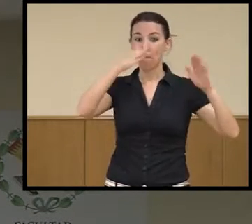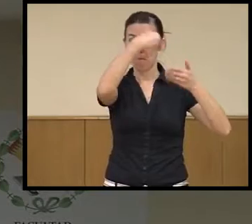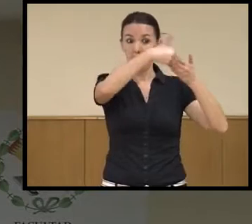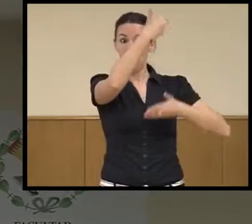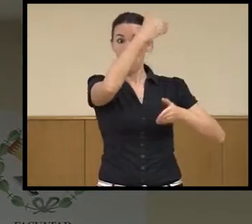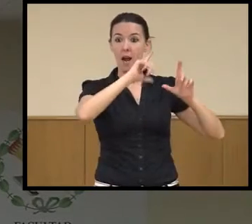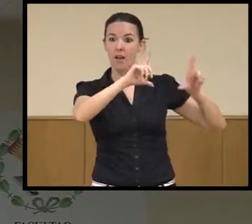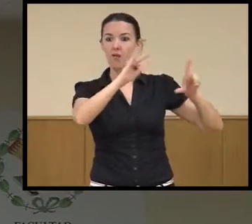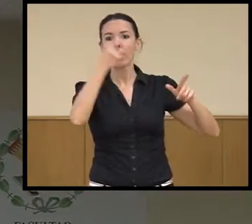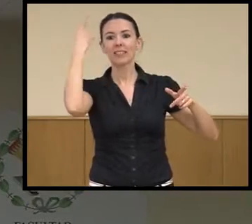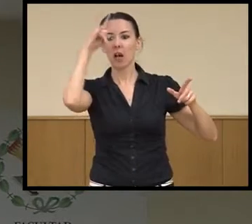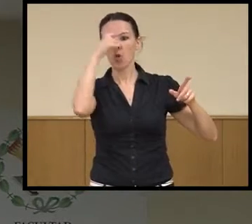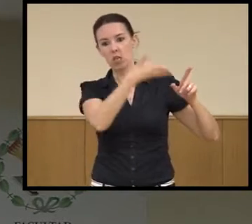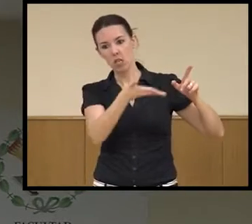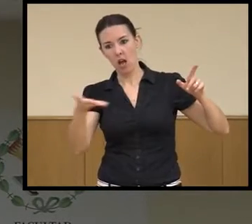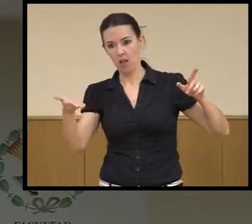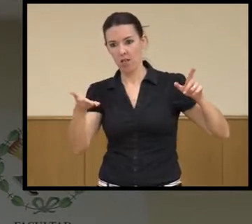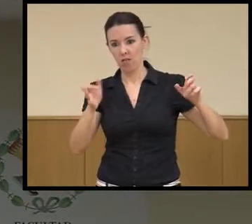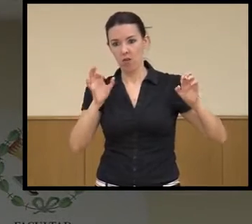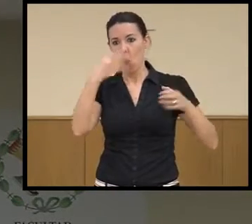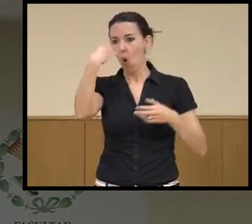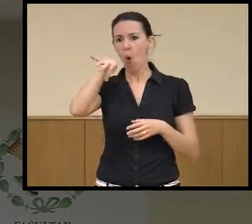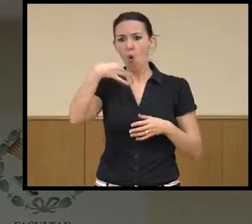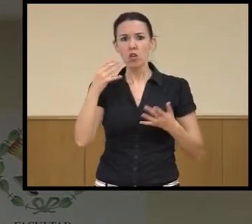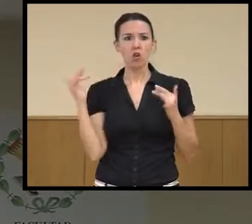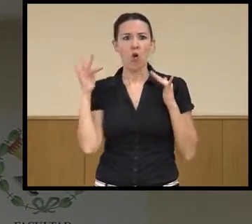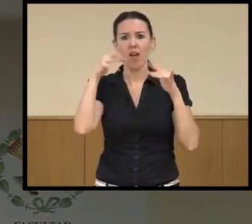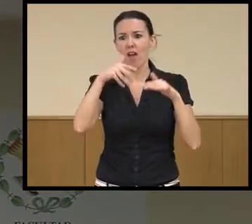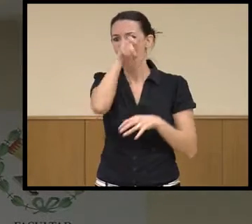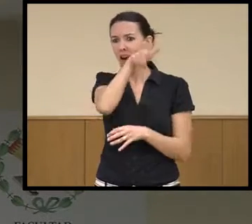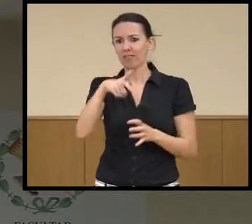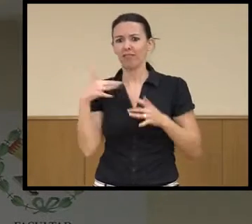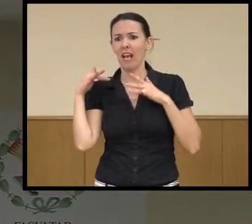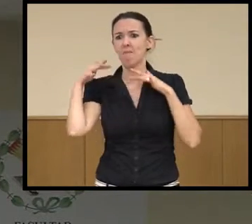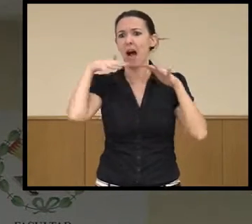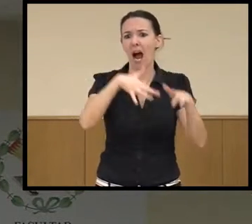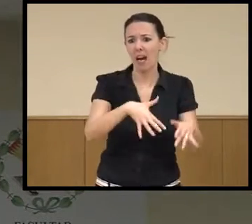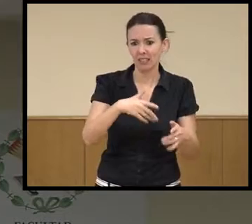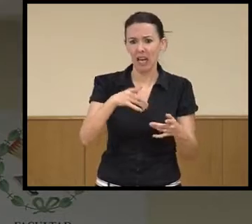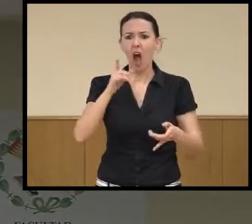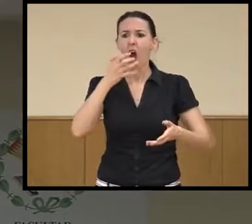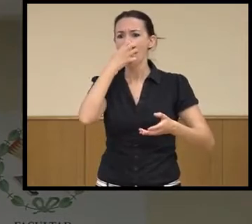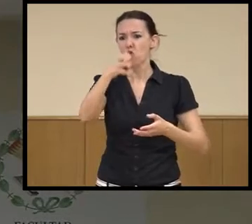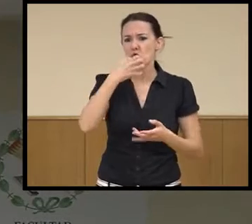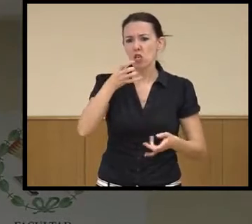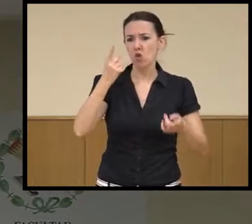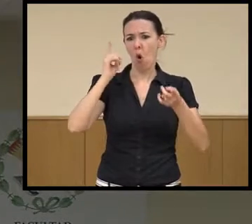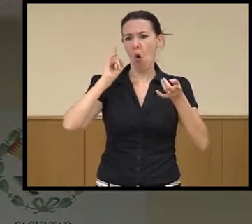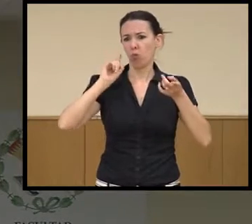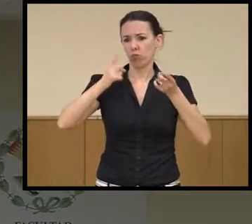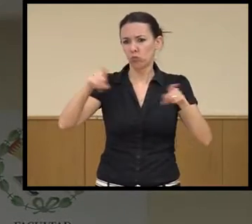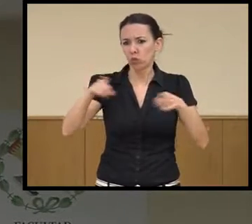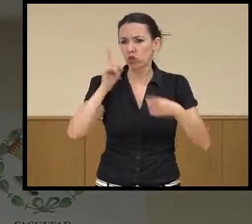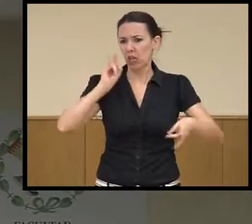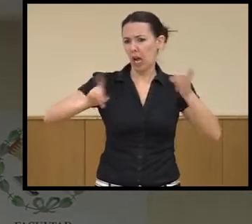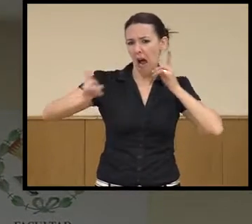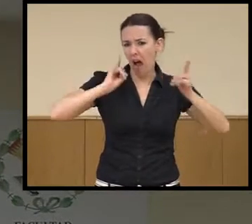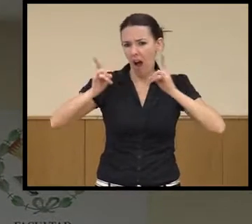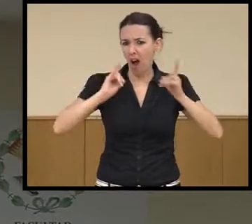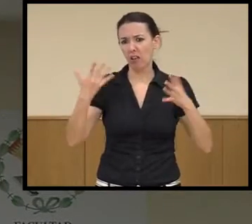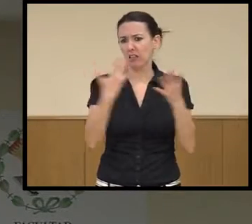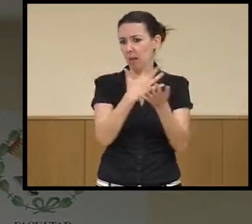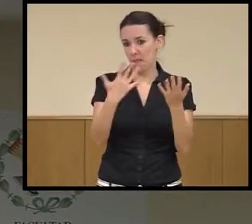una escena taurina, el único espectáculo de masas de la época en que ruidos, gritos y músicas se entremezclaban abigarrada y